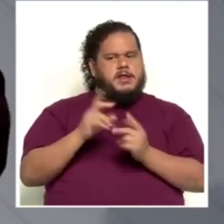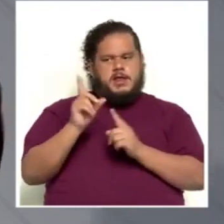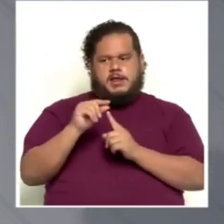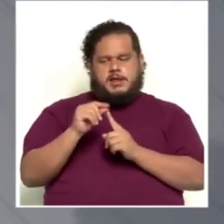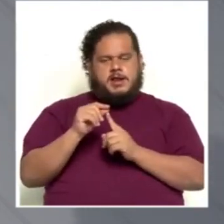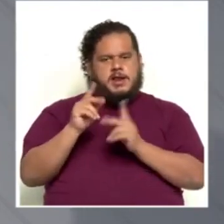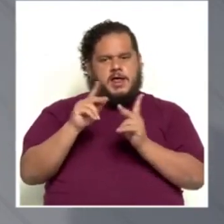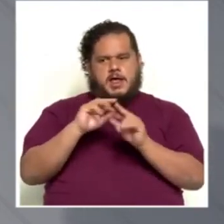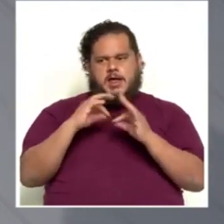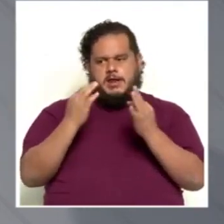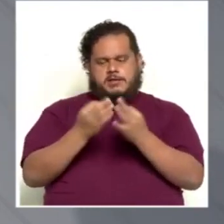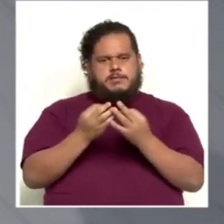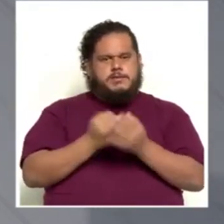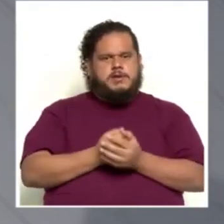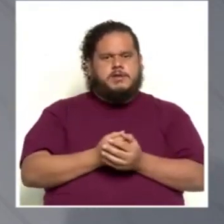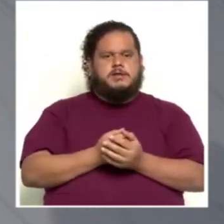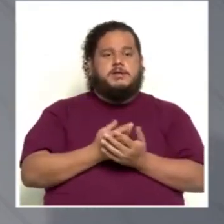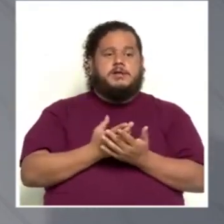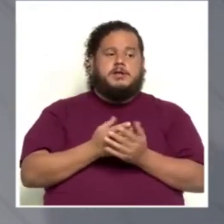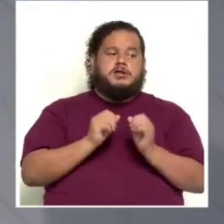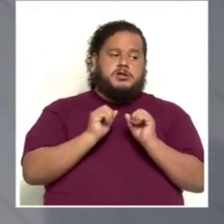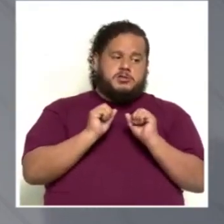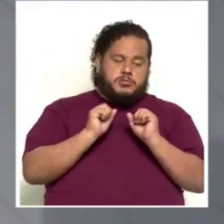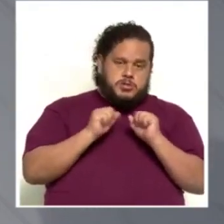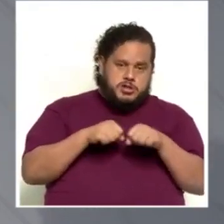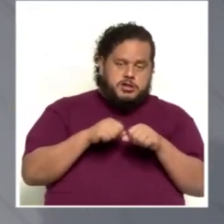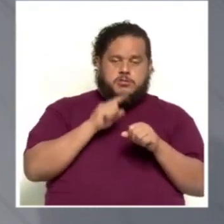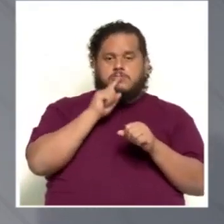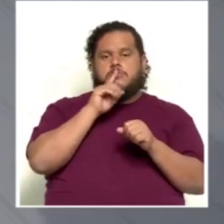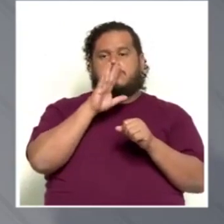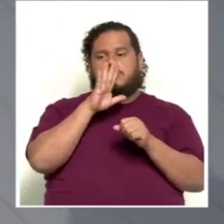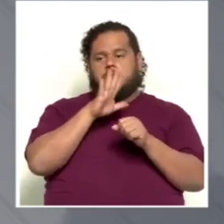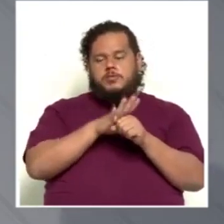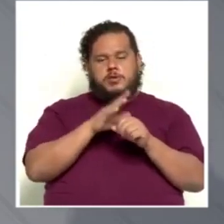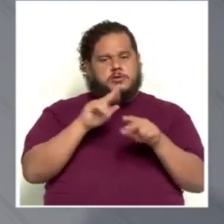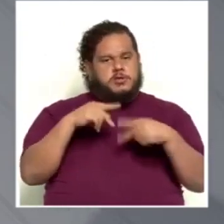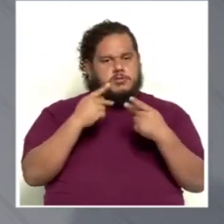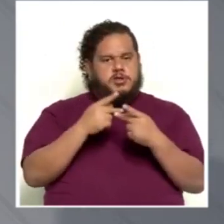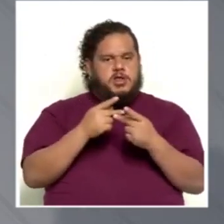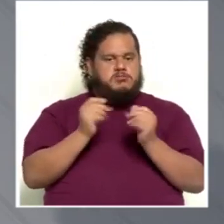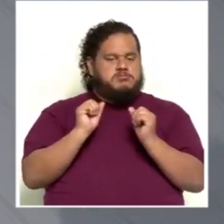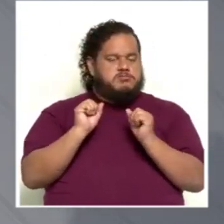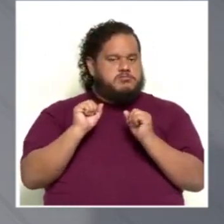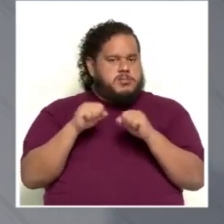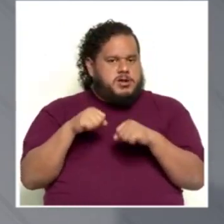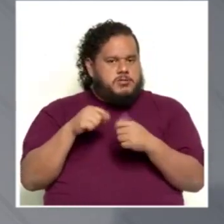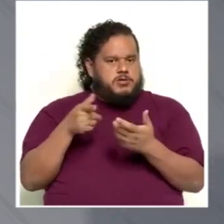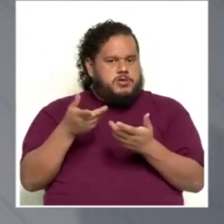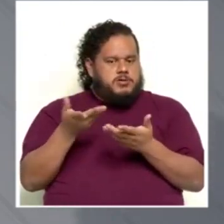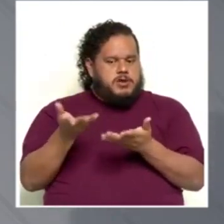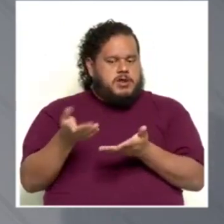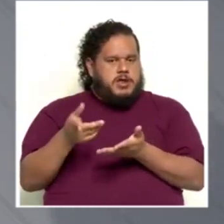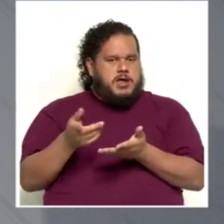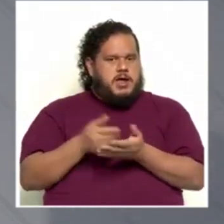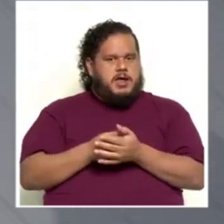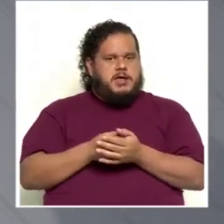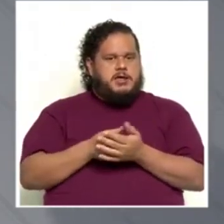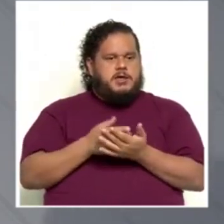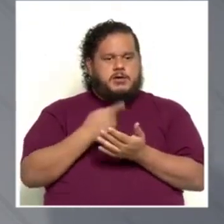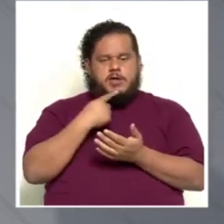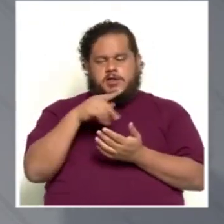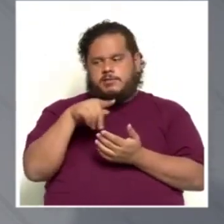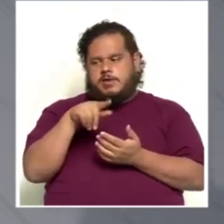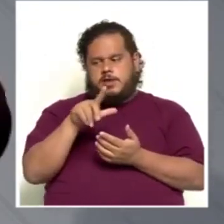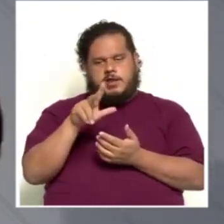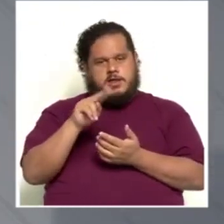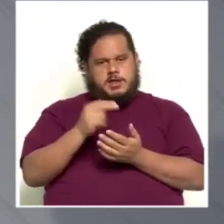¿Es posible? ¿Hay compromiso de partido? ¿Será posible llevar eso a la práctica? Eso que dice el Programa de Liberación Nacional y que